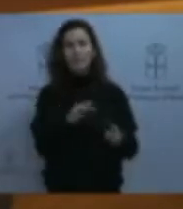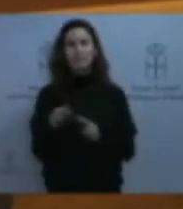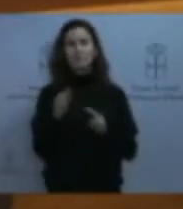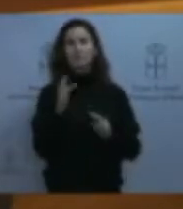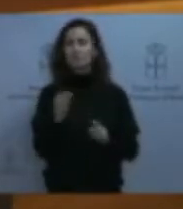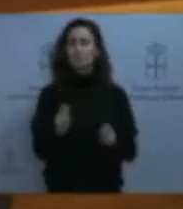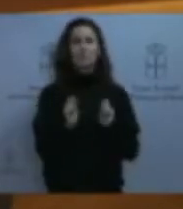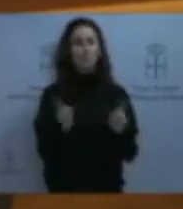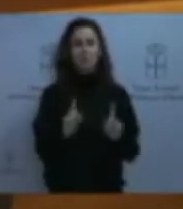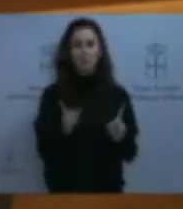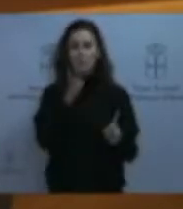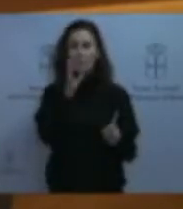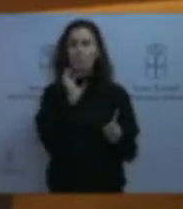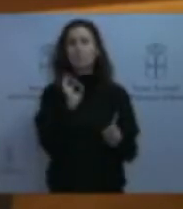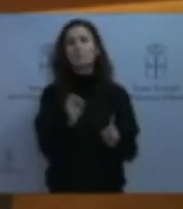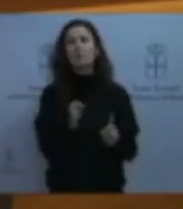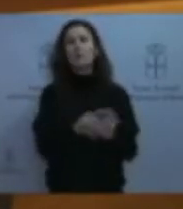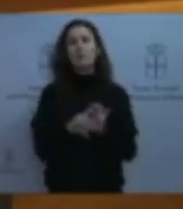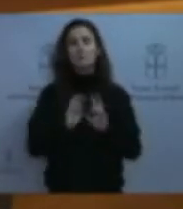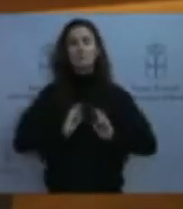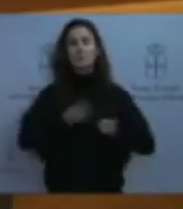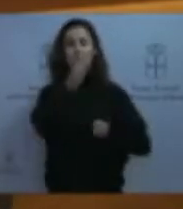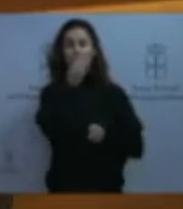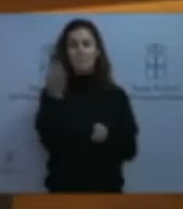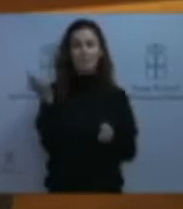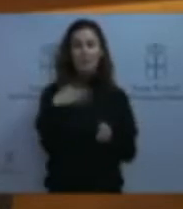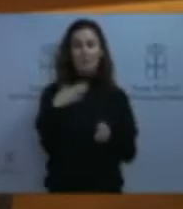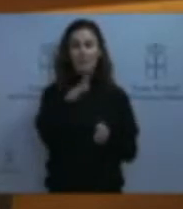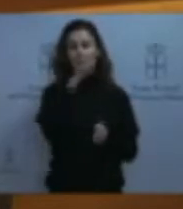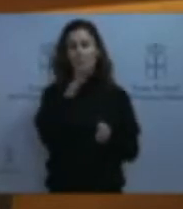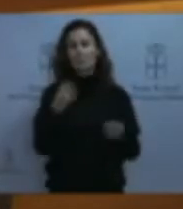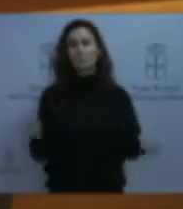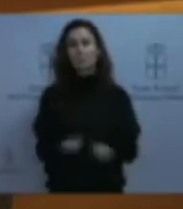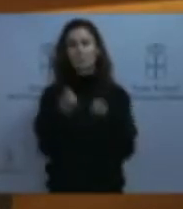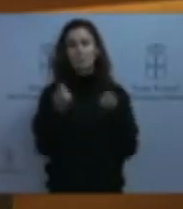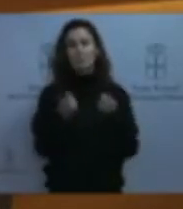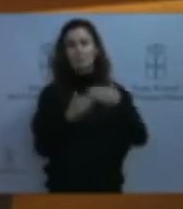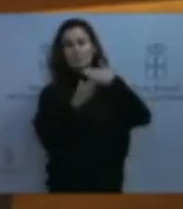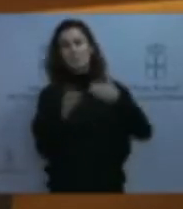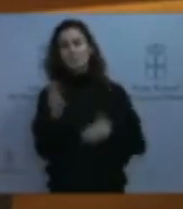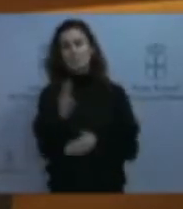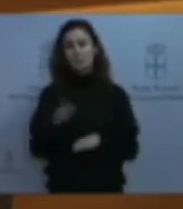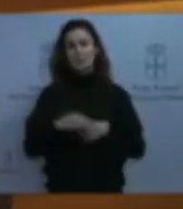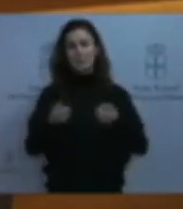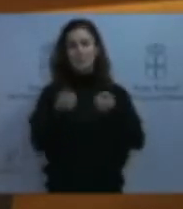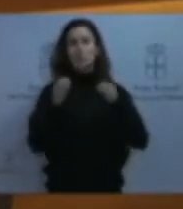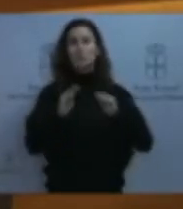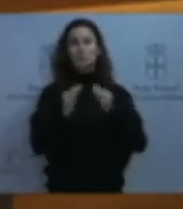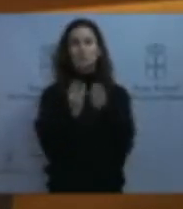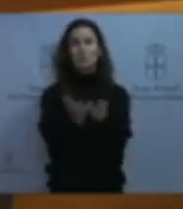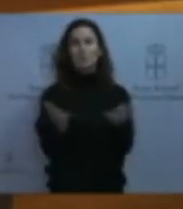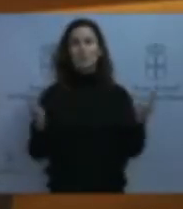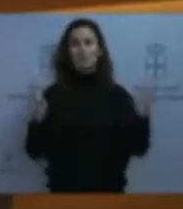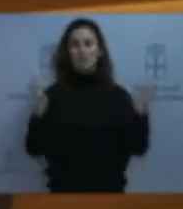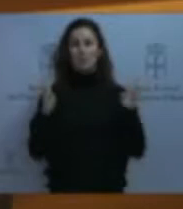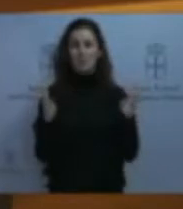y con esto nos referimos a la falta de reflejos para frenar a tiempo la campaña del PP con el fin de los acotamientos, ante